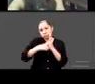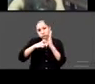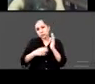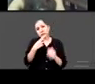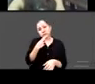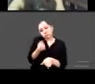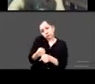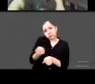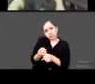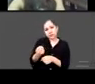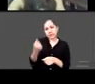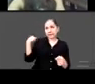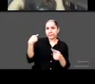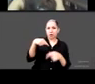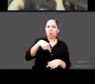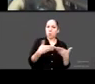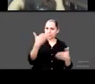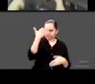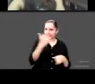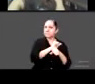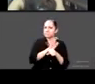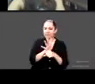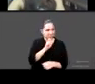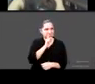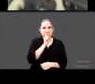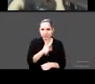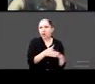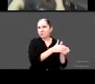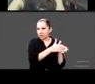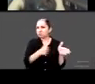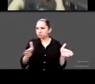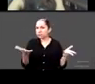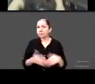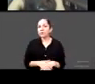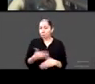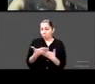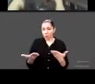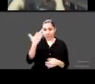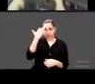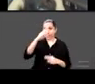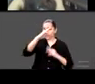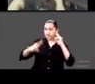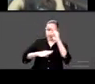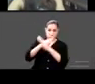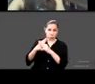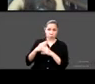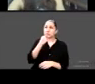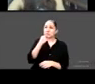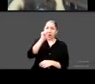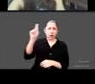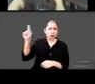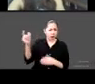Sabe que entre el 80 y 98% de niñas y niños en el mundo siguen siendo disciplinados, teniendo